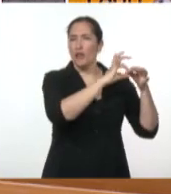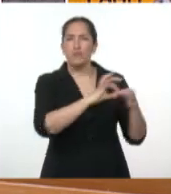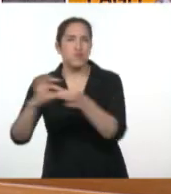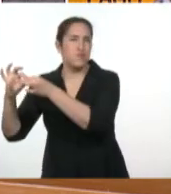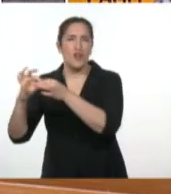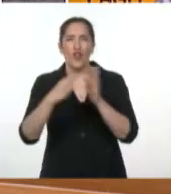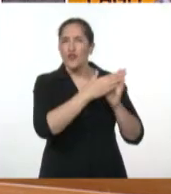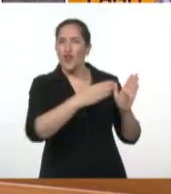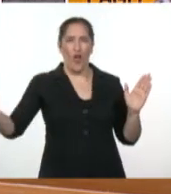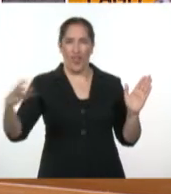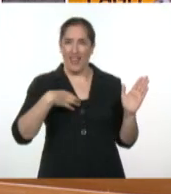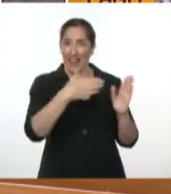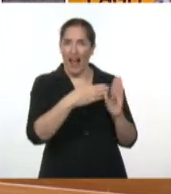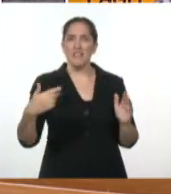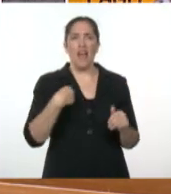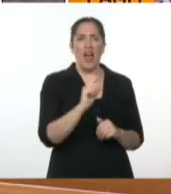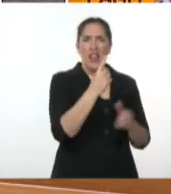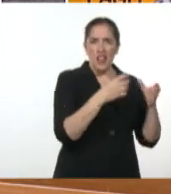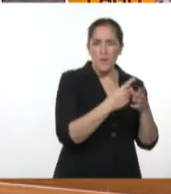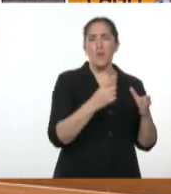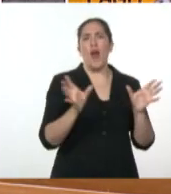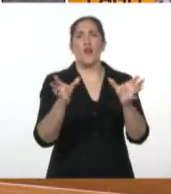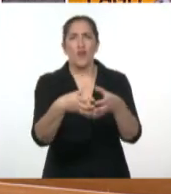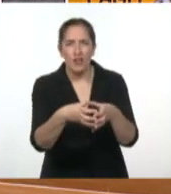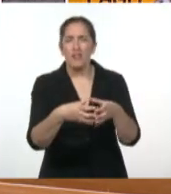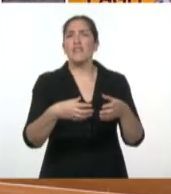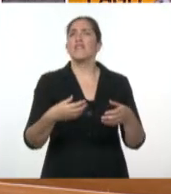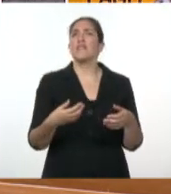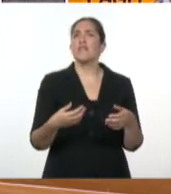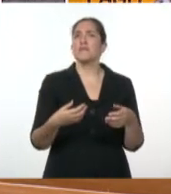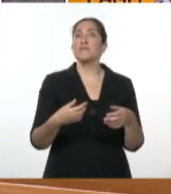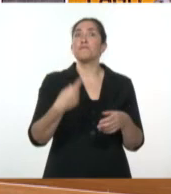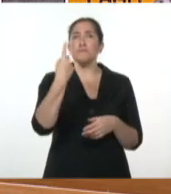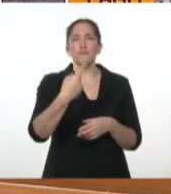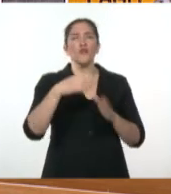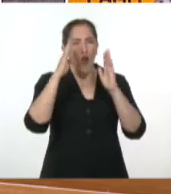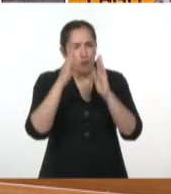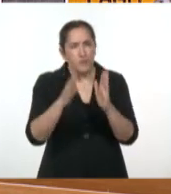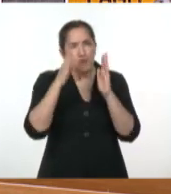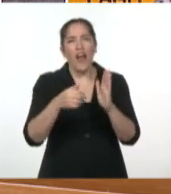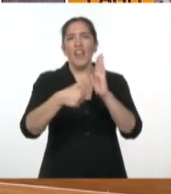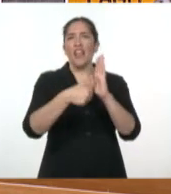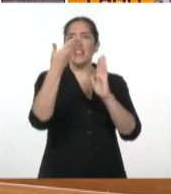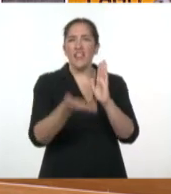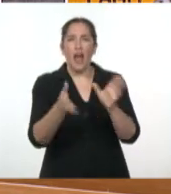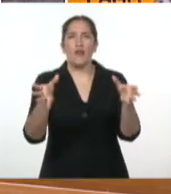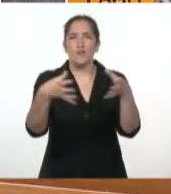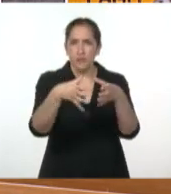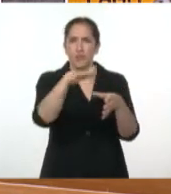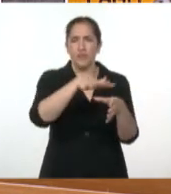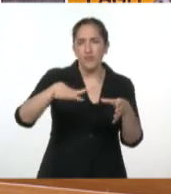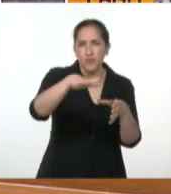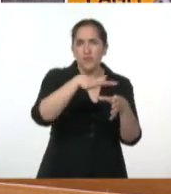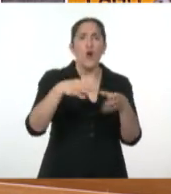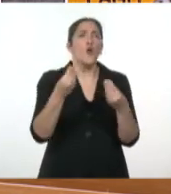Sí. Trabajamos con la identidad individual, la colectiva. En un primer momento nos metimos más con la identidad colectiva. Pensamos en cómo se construye esa